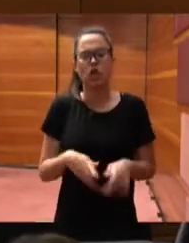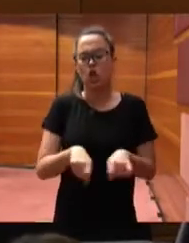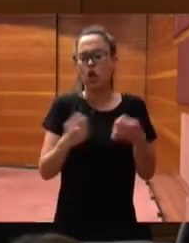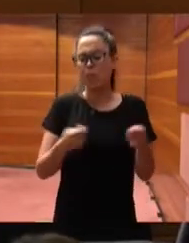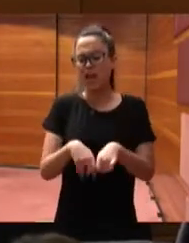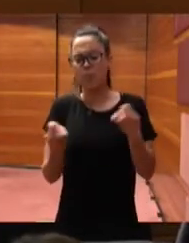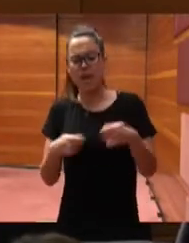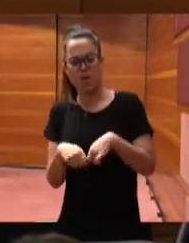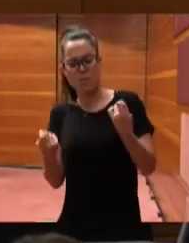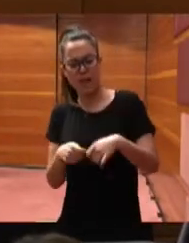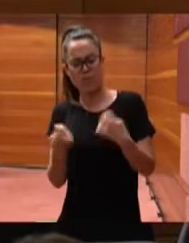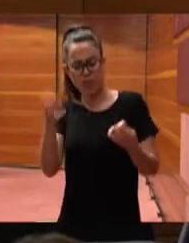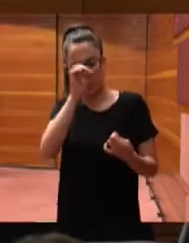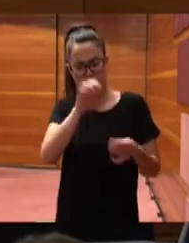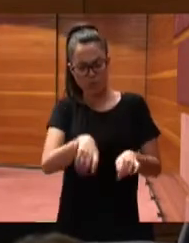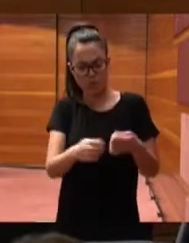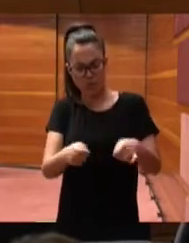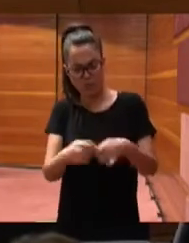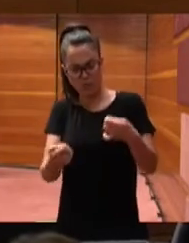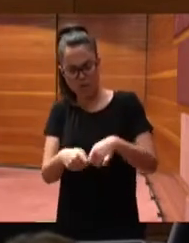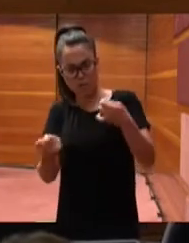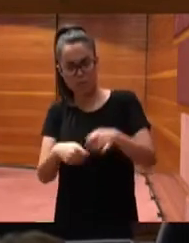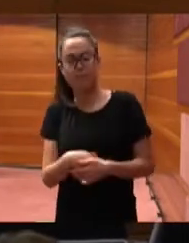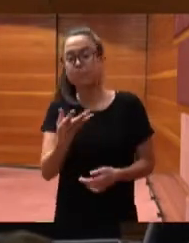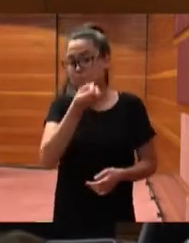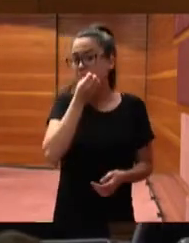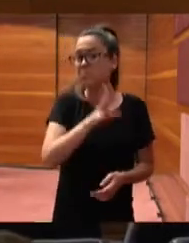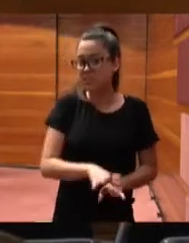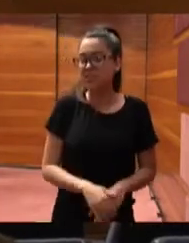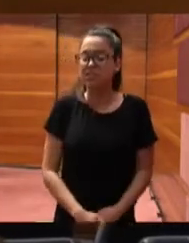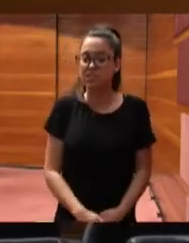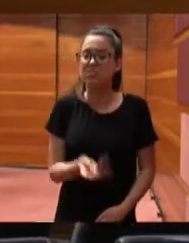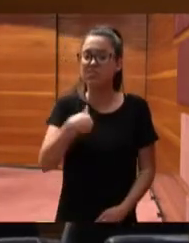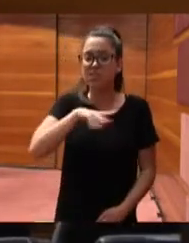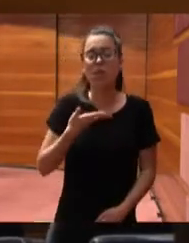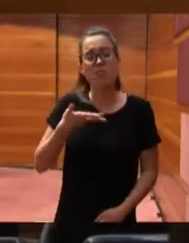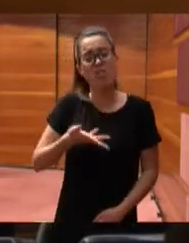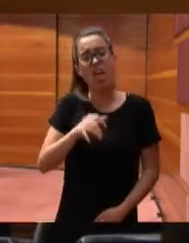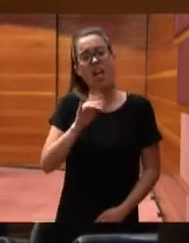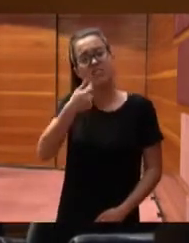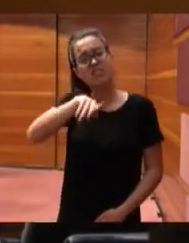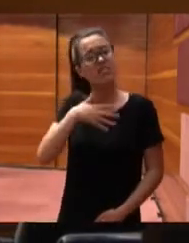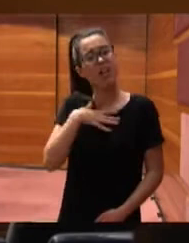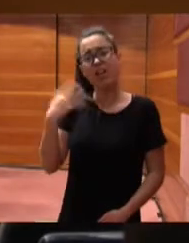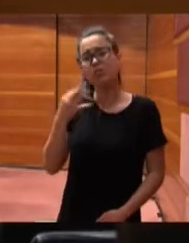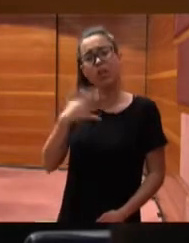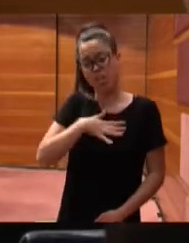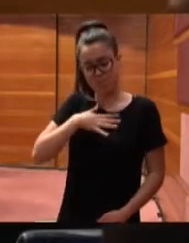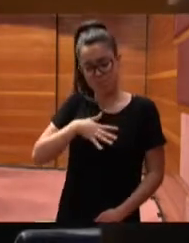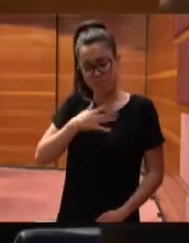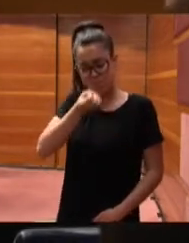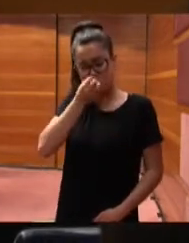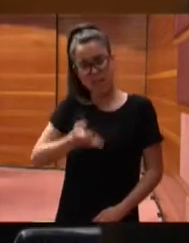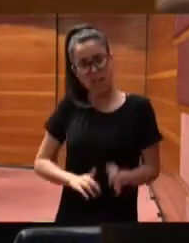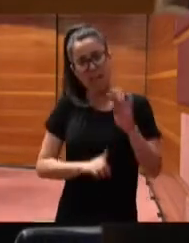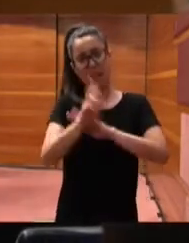piramidales, romper silos, trabajar horizontalmente. Efectivamente, estamos confiando en que todos queremos el bien para nuestros conciudadanos y